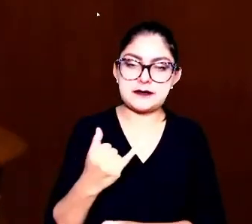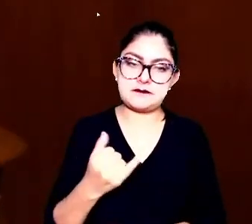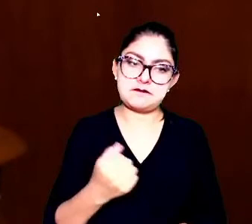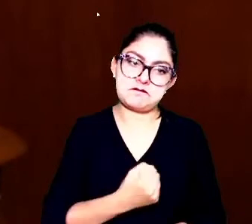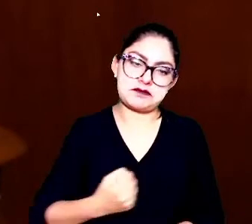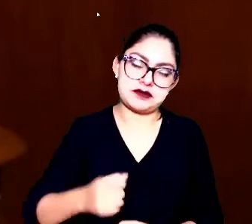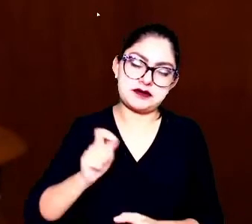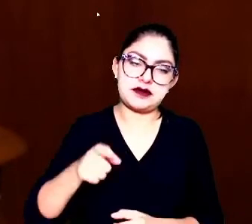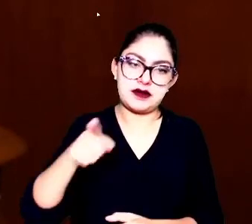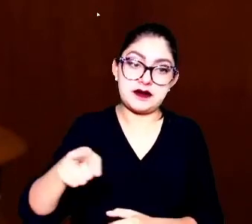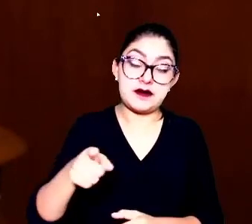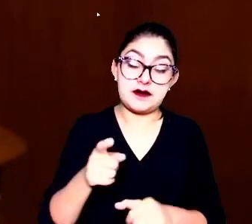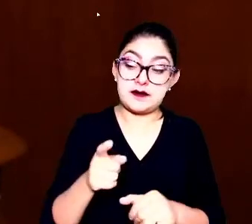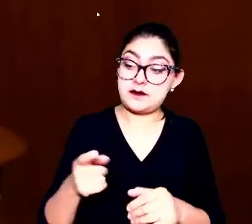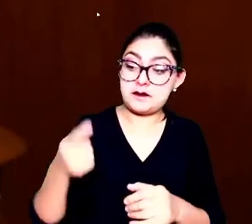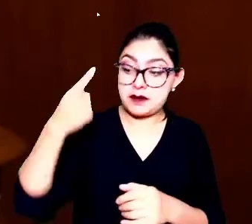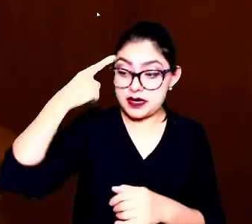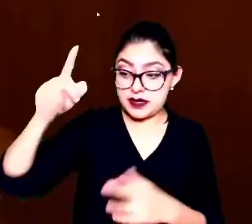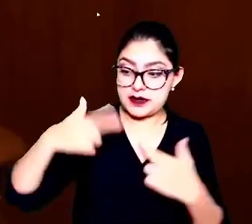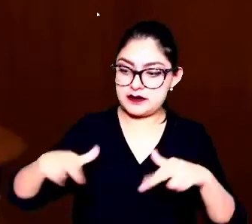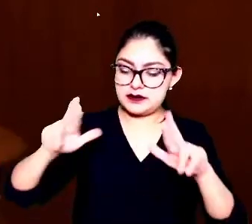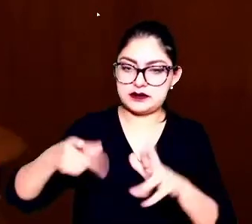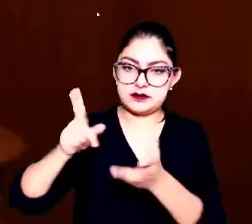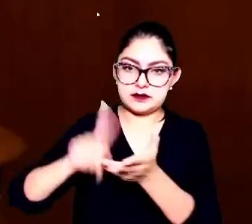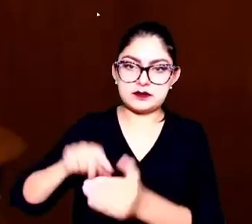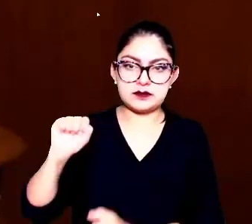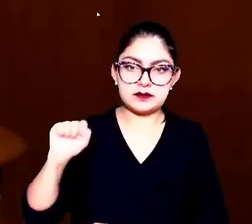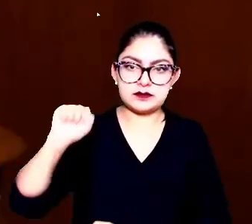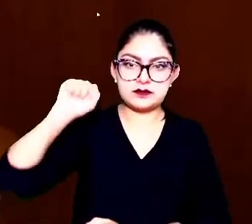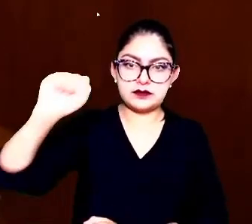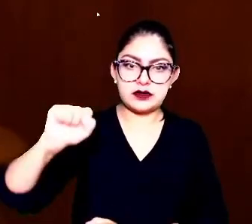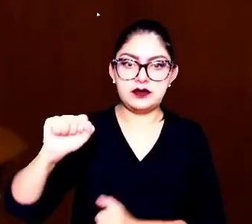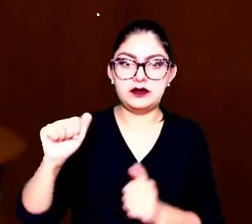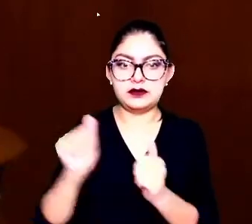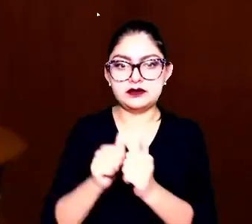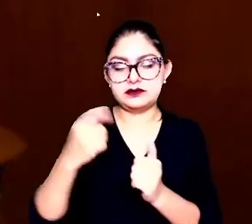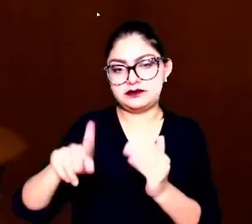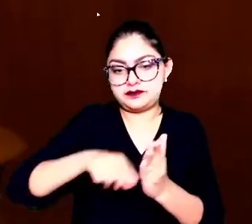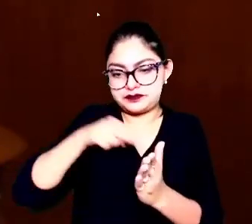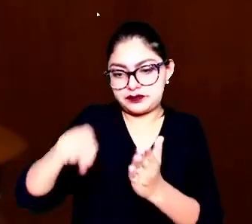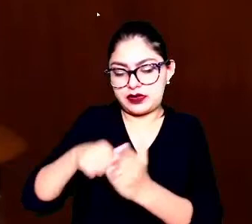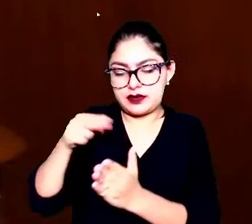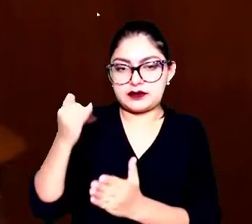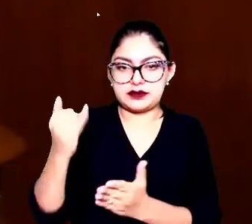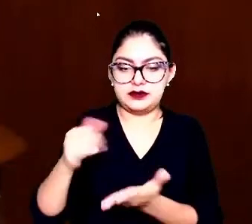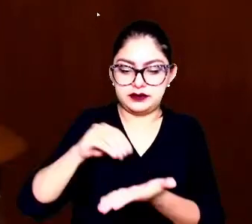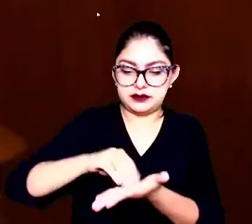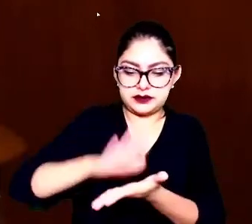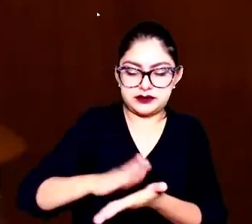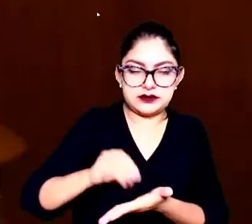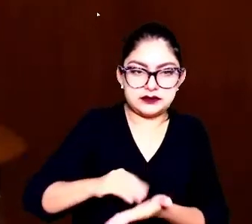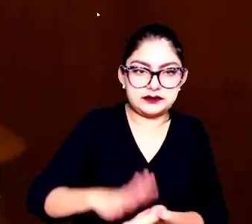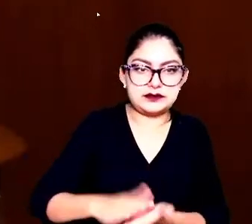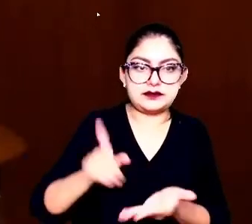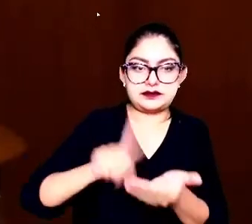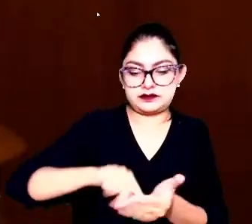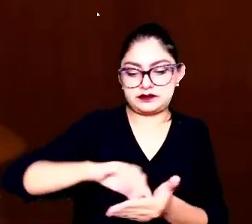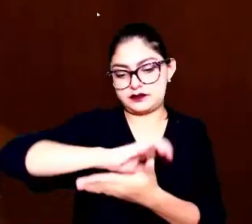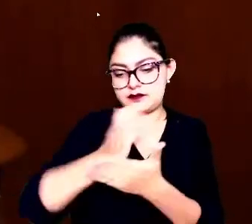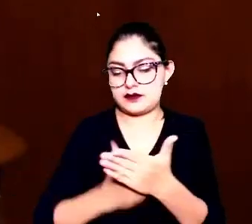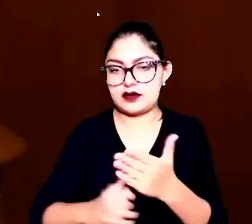sindical en la celebración de la firma y el registro de los contratos colectivos de trabajo